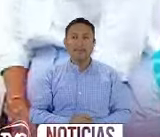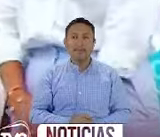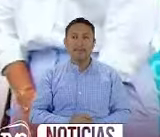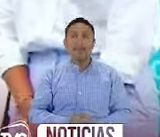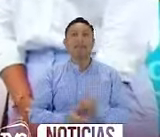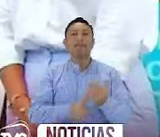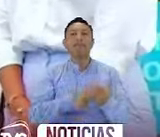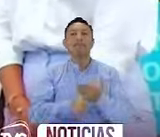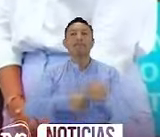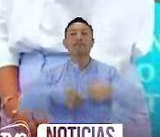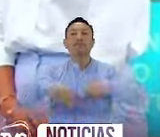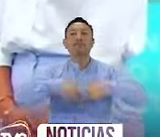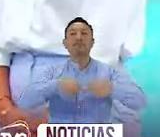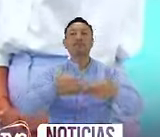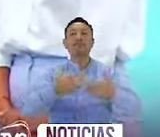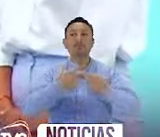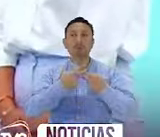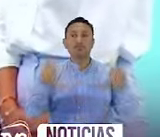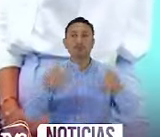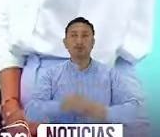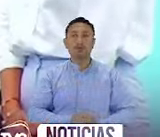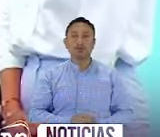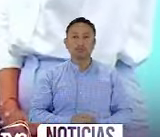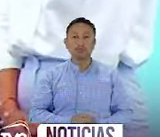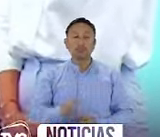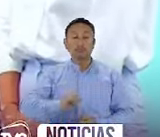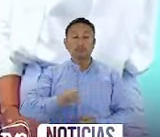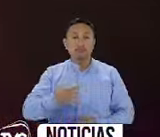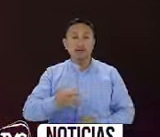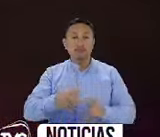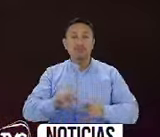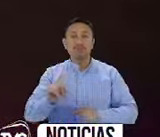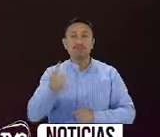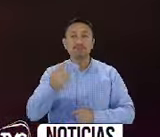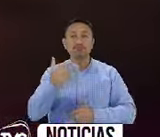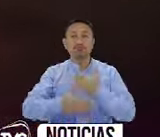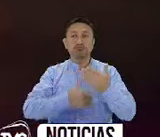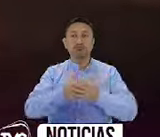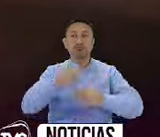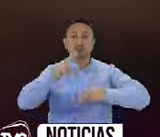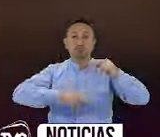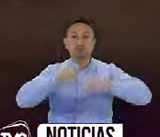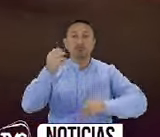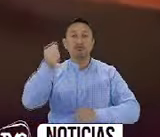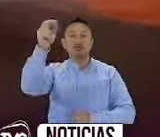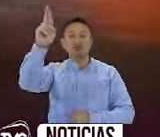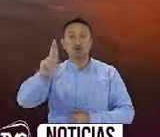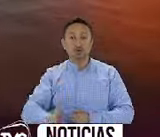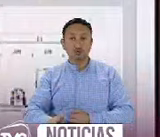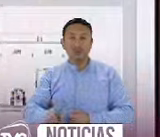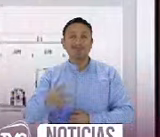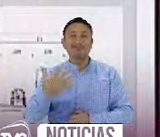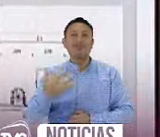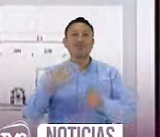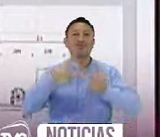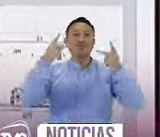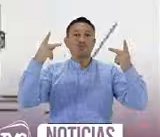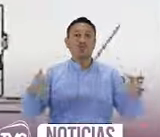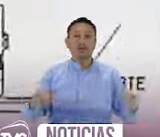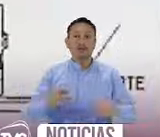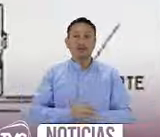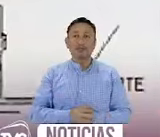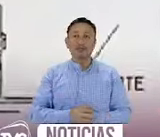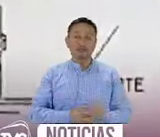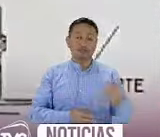Transporte y Obras Públicas para realizar lo que será la primera fase del viaducto sur o quinto puente en los tramos 4 y